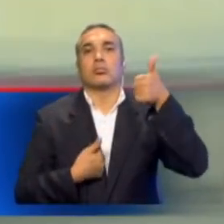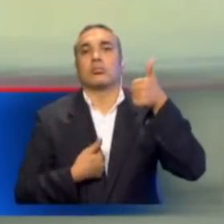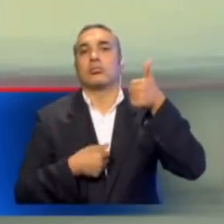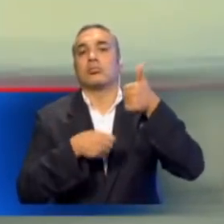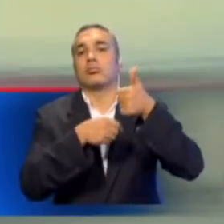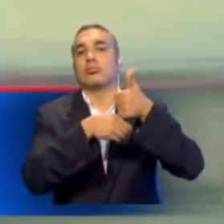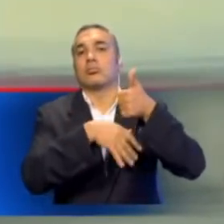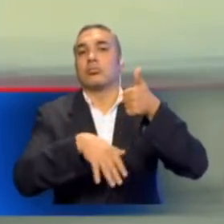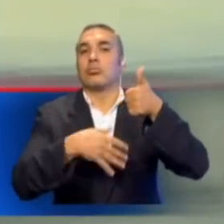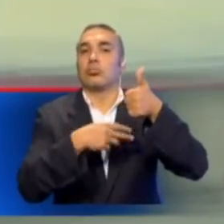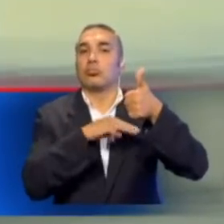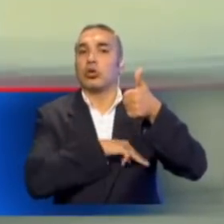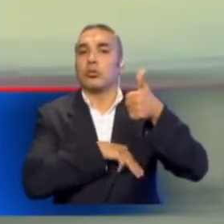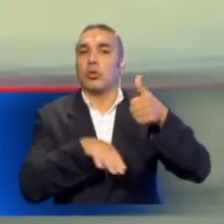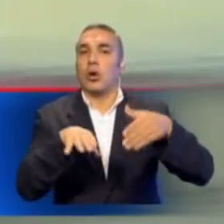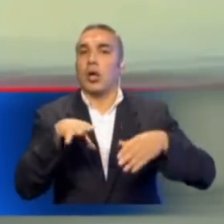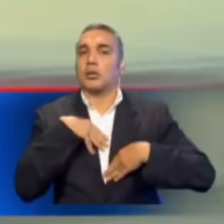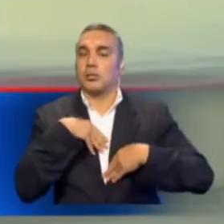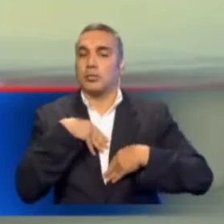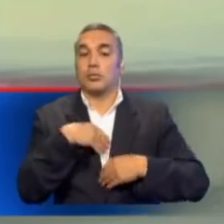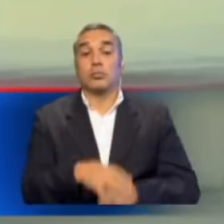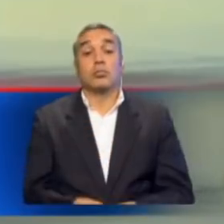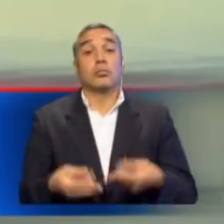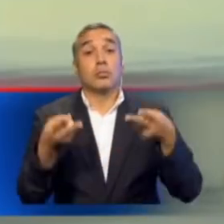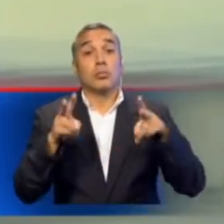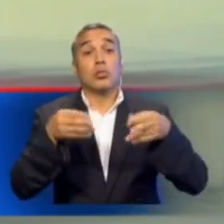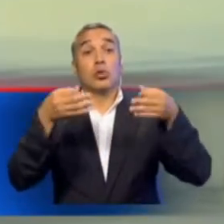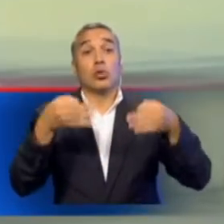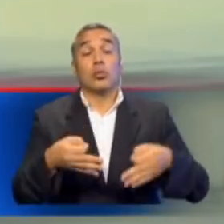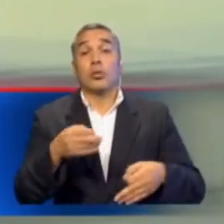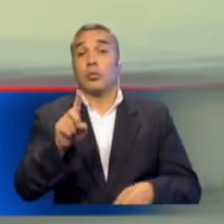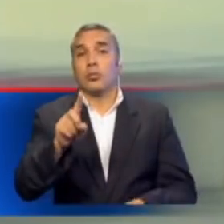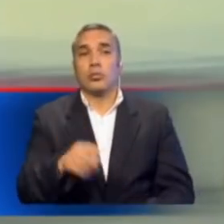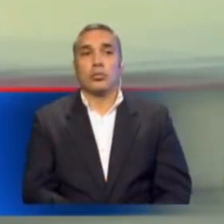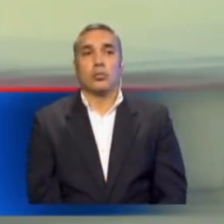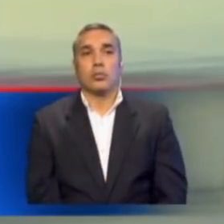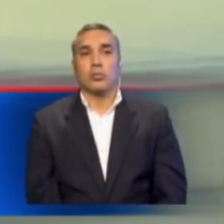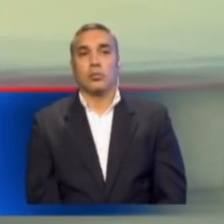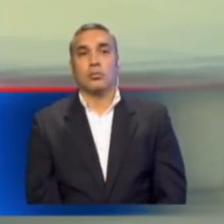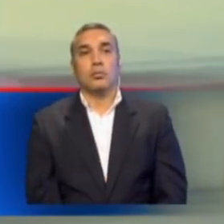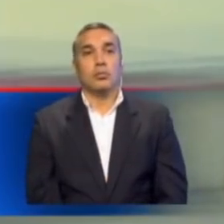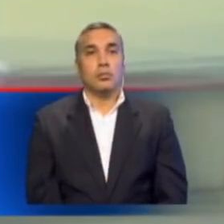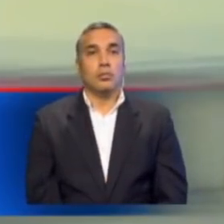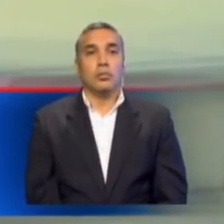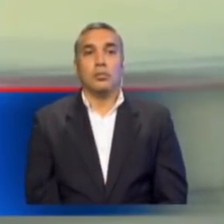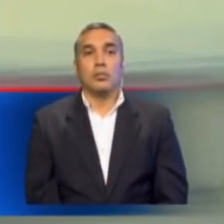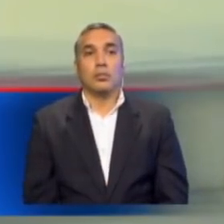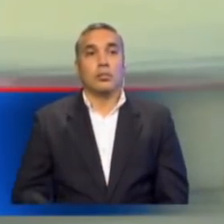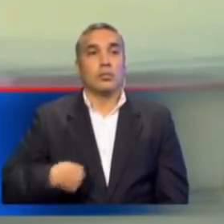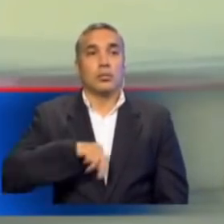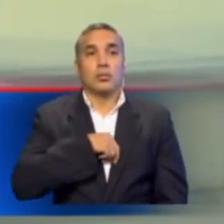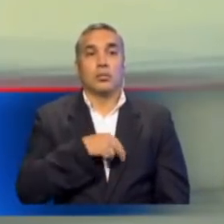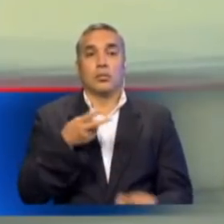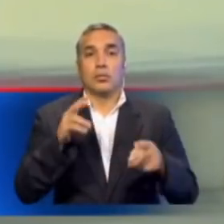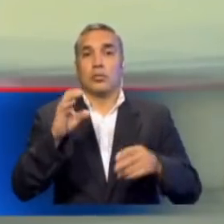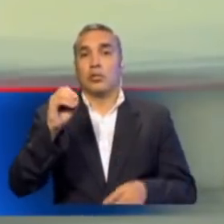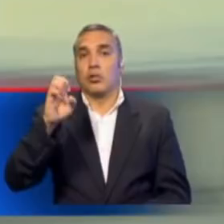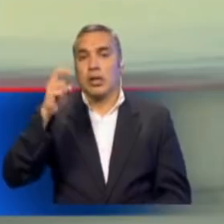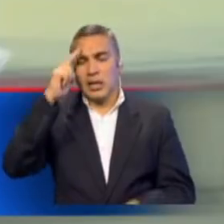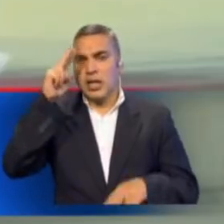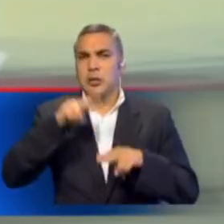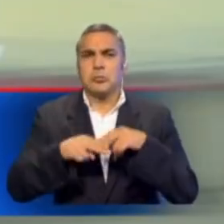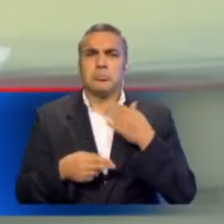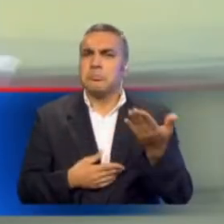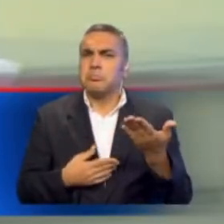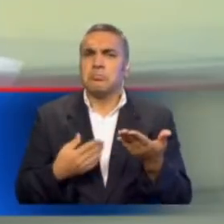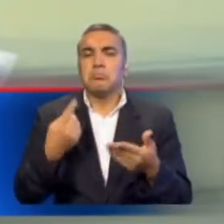por lo tanto tiene que cumplirse. Pero también existen medidas que fuera de la excepcionalidad lo tomó hoy el COE nacional y